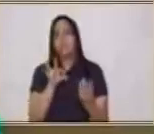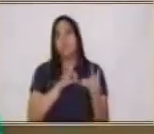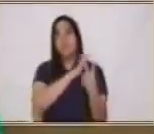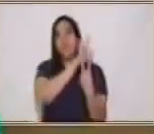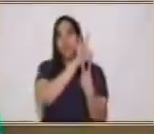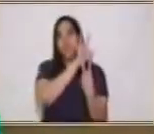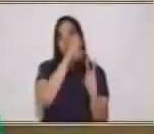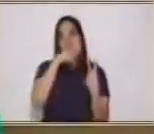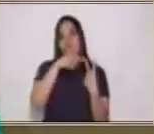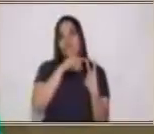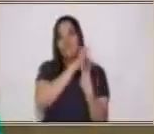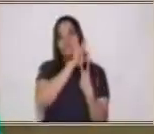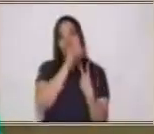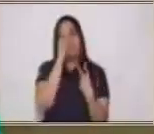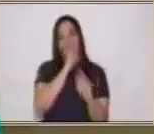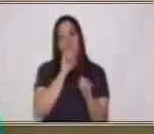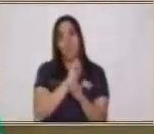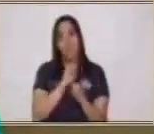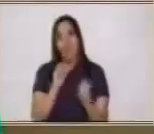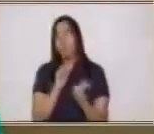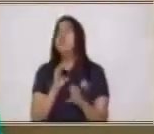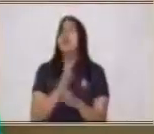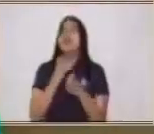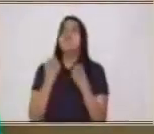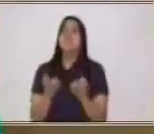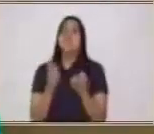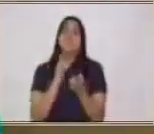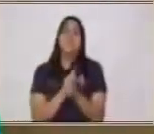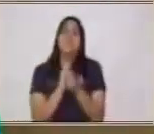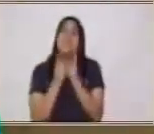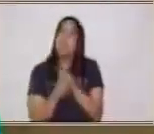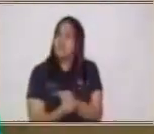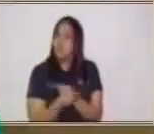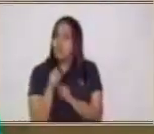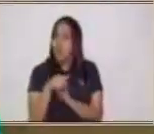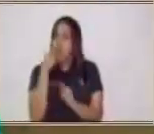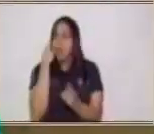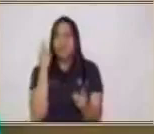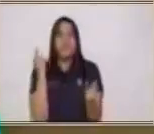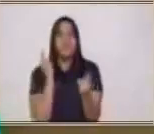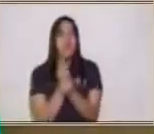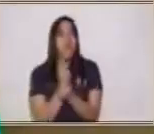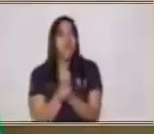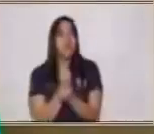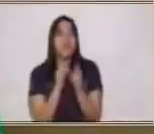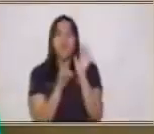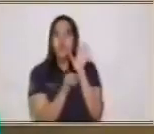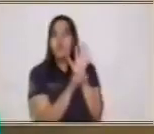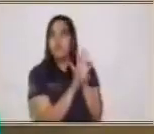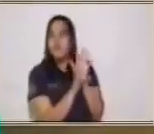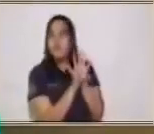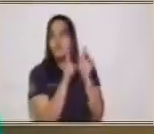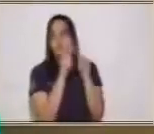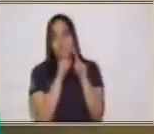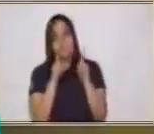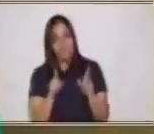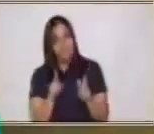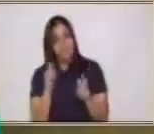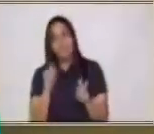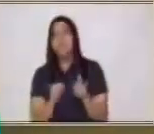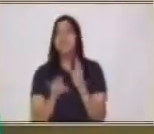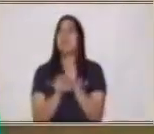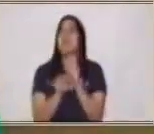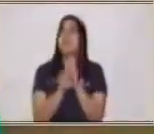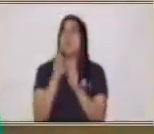este caso es un factor común numérico. Podemos encontrar o podemos identificar que estos